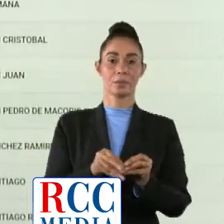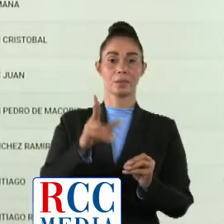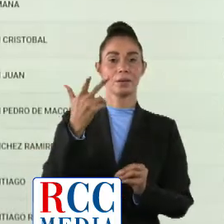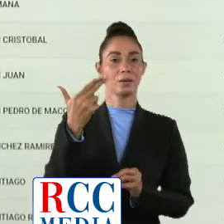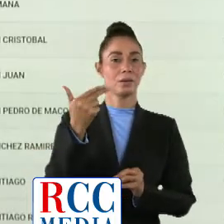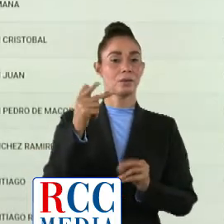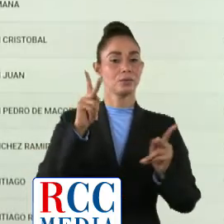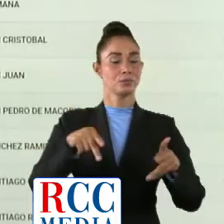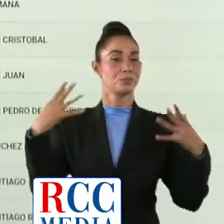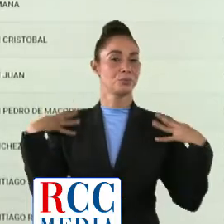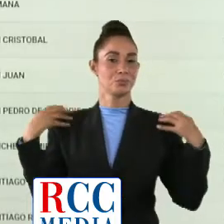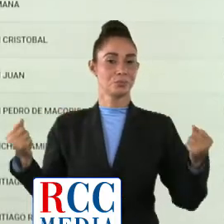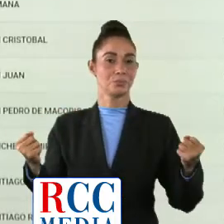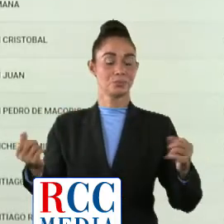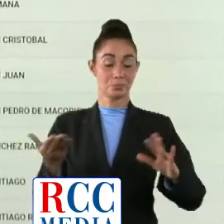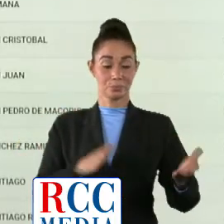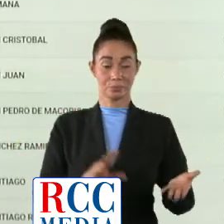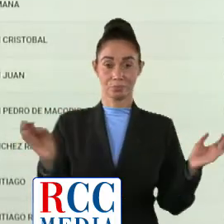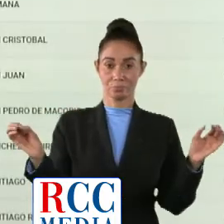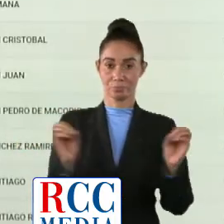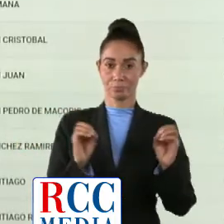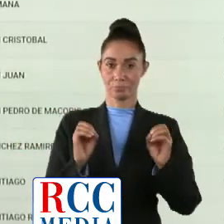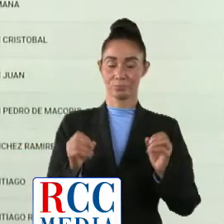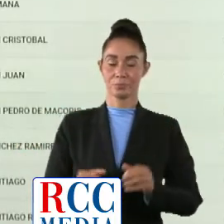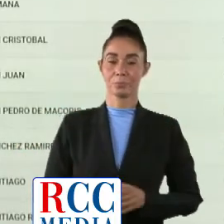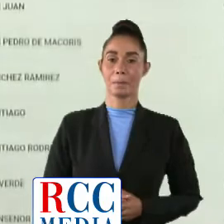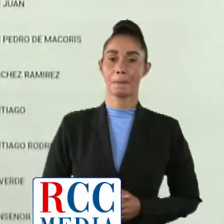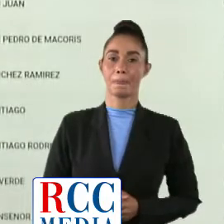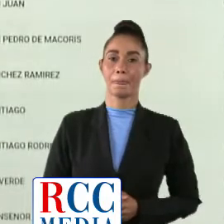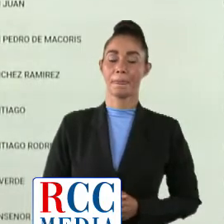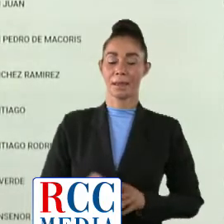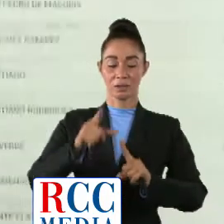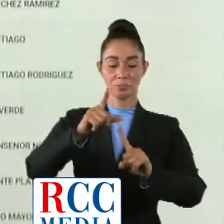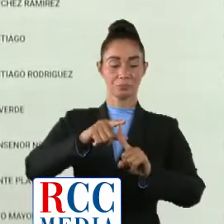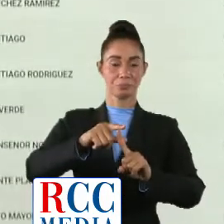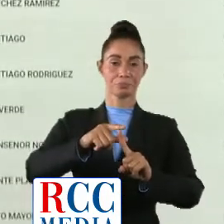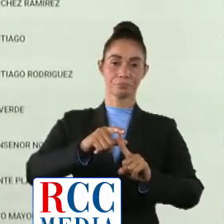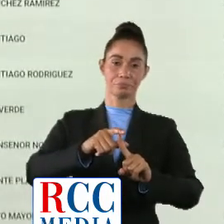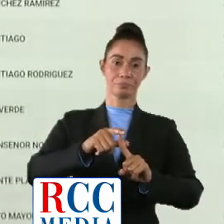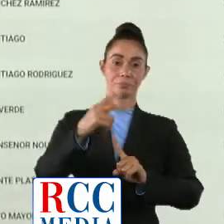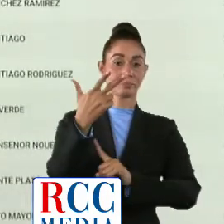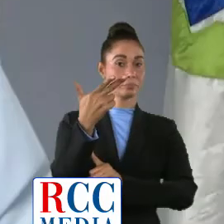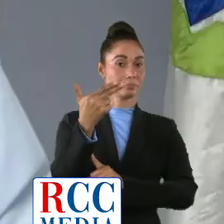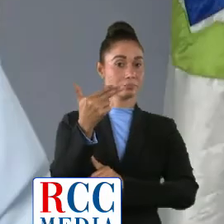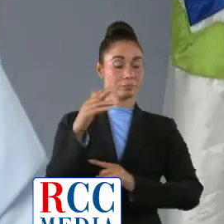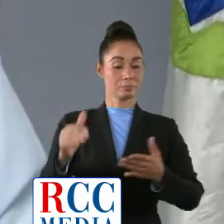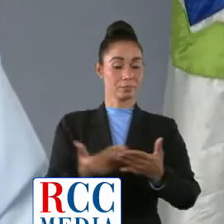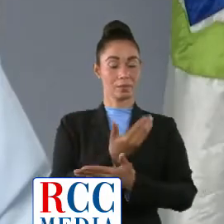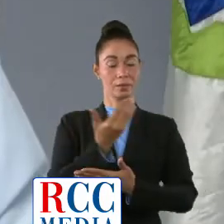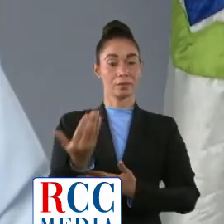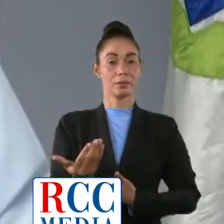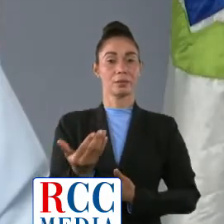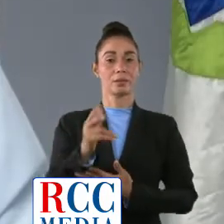13 recuperados, 0 fallecimientos. San Cristóbal, 13 casos nuevos,